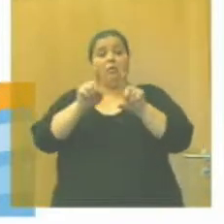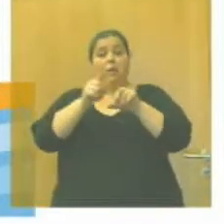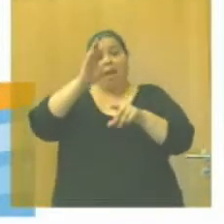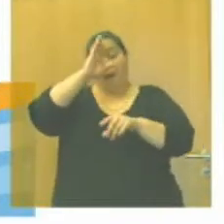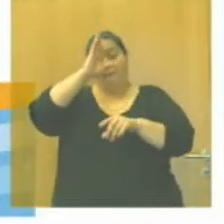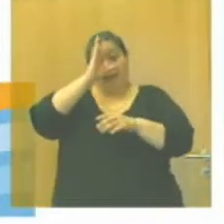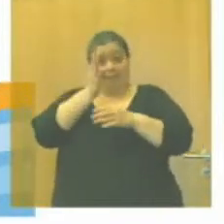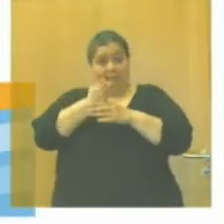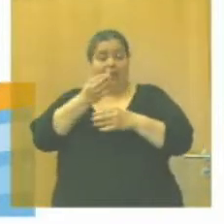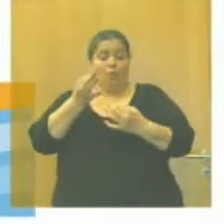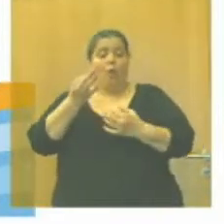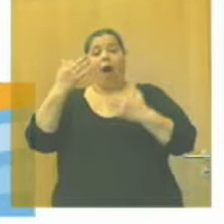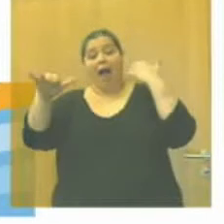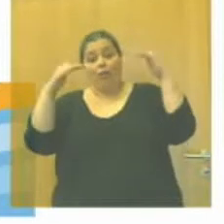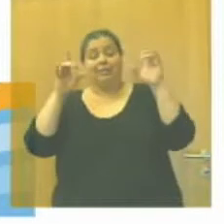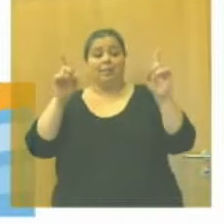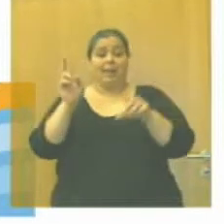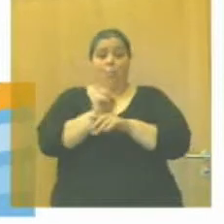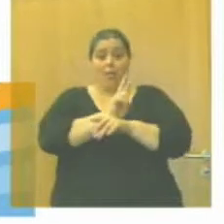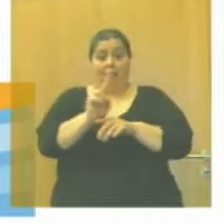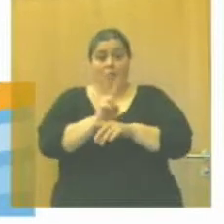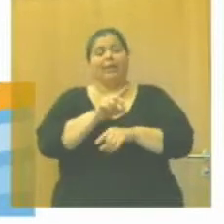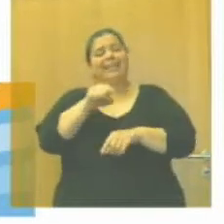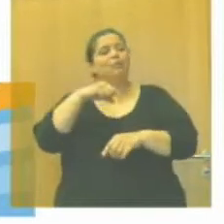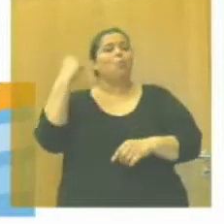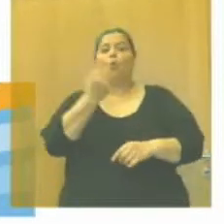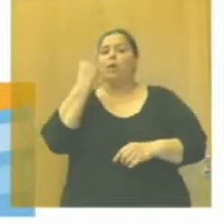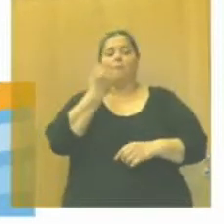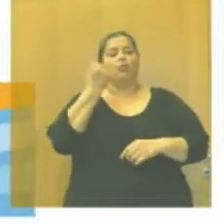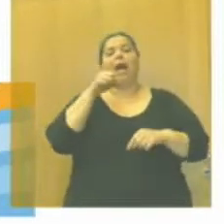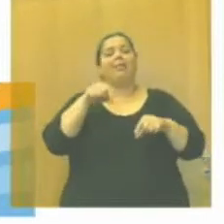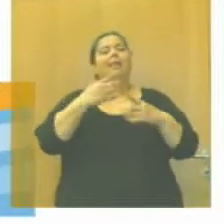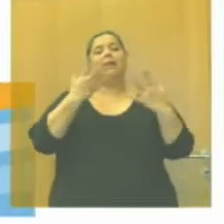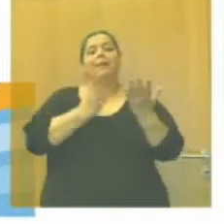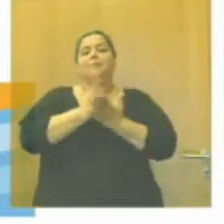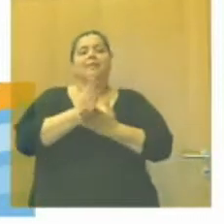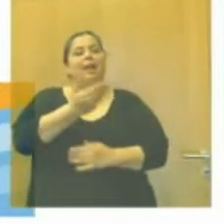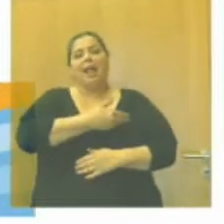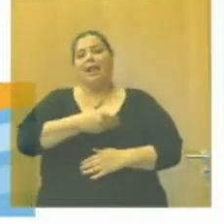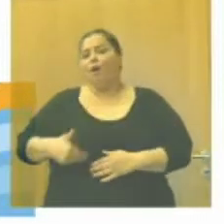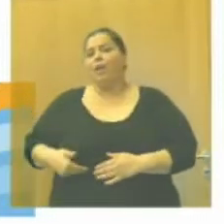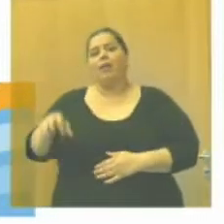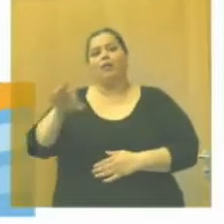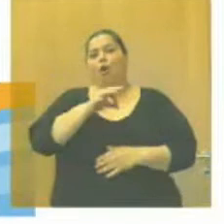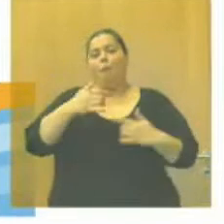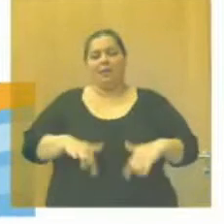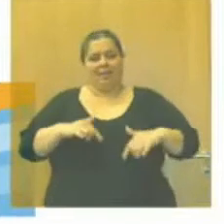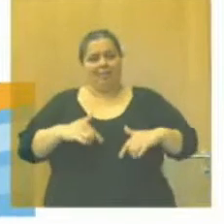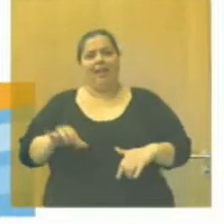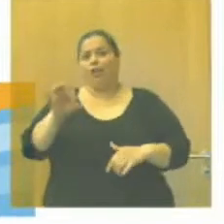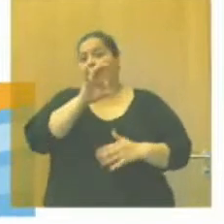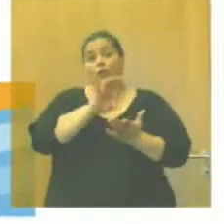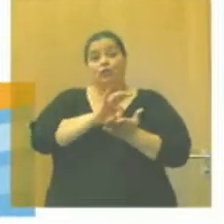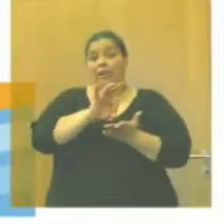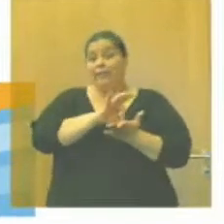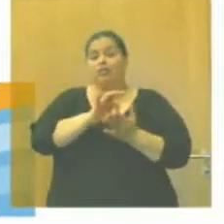Entonces, es muy importante que tanto el gobierno y los ministerios y los